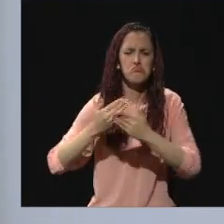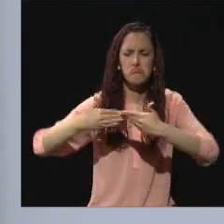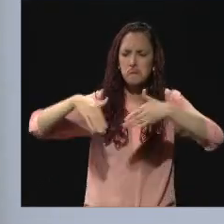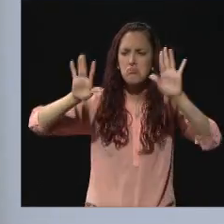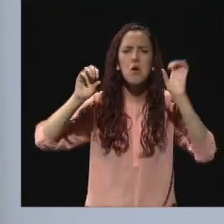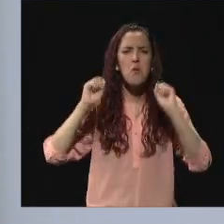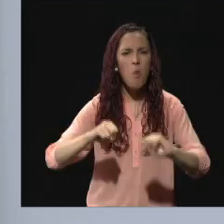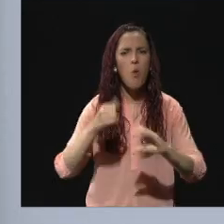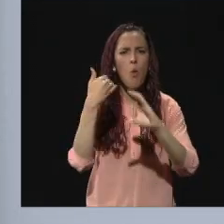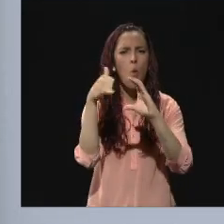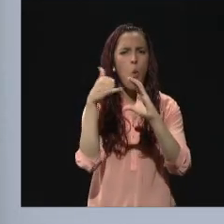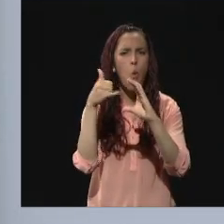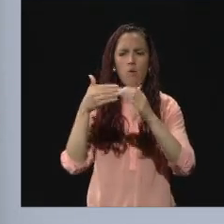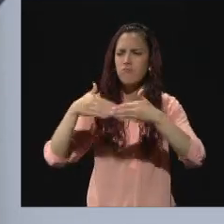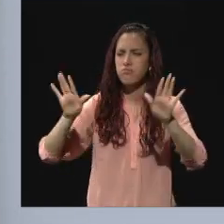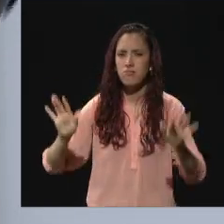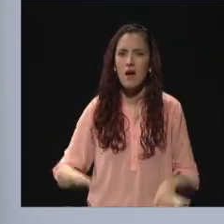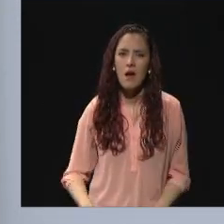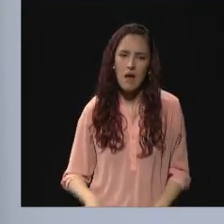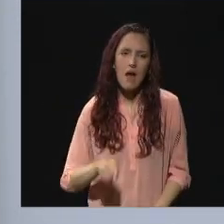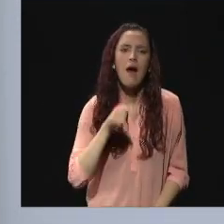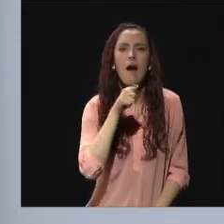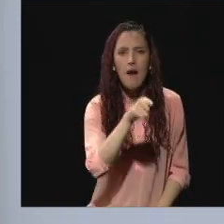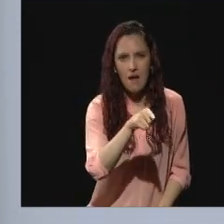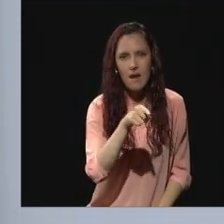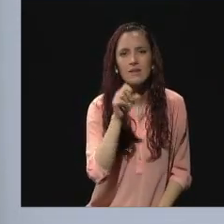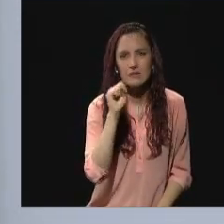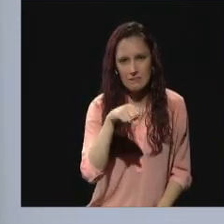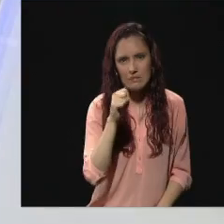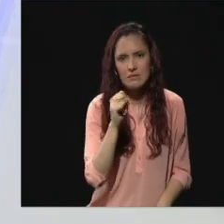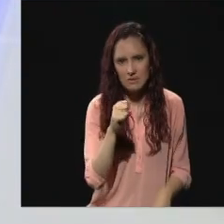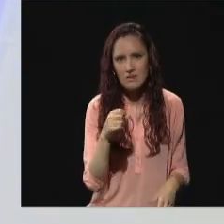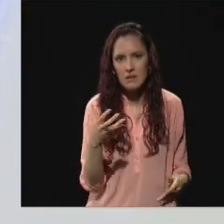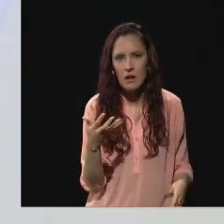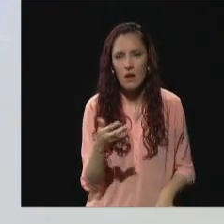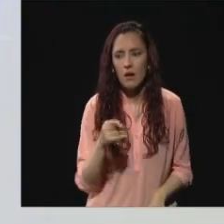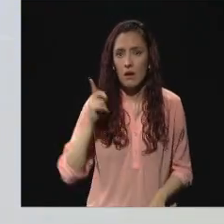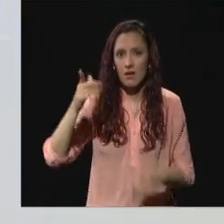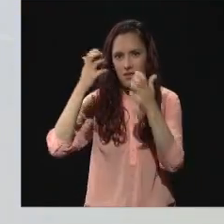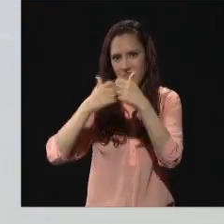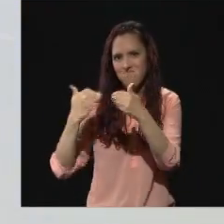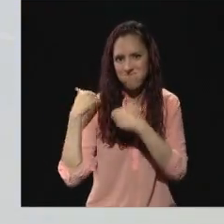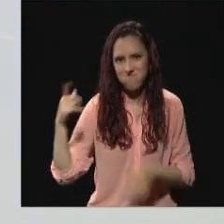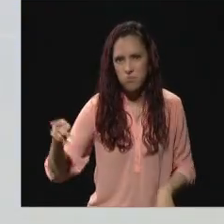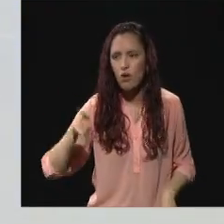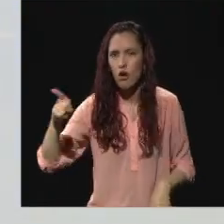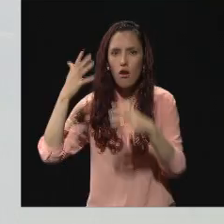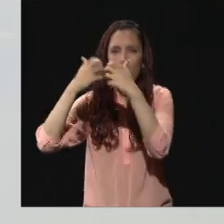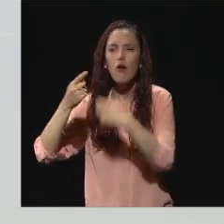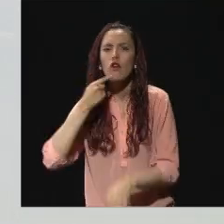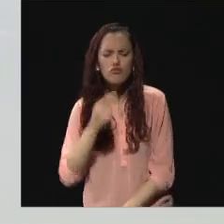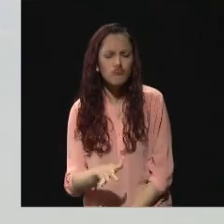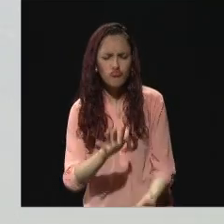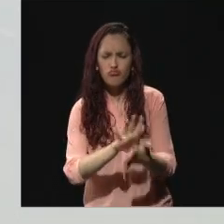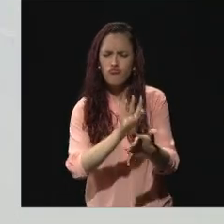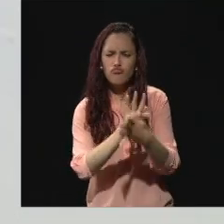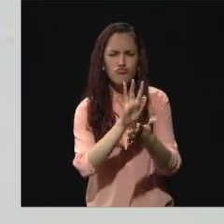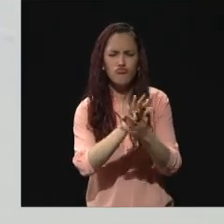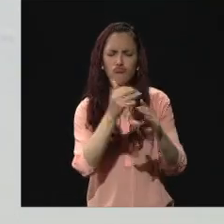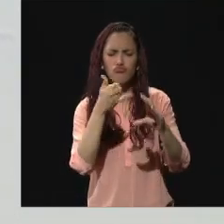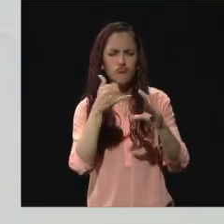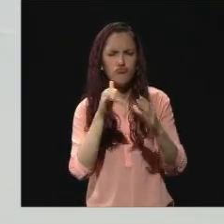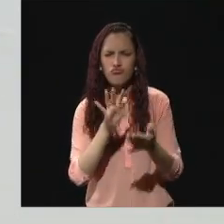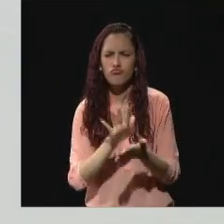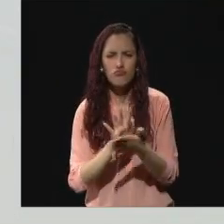si láser es competente para decir inclusive la psique es competente para decirle si usted le vendió al señor whatsapp diciéndole que era él y quiera que no